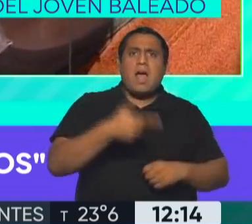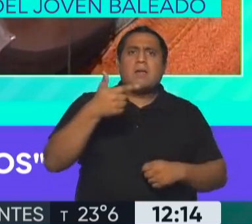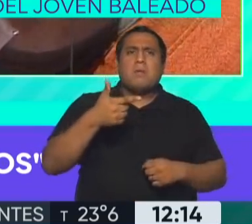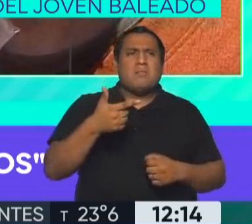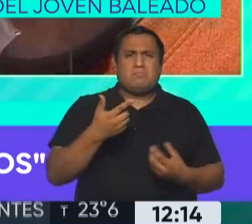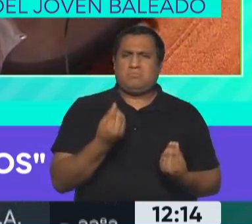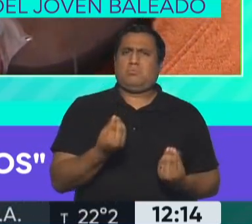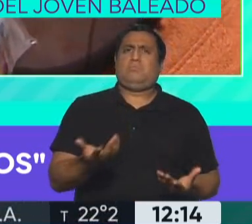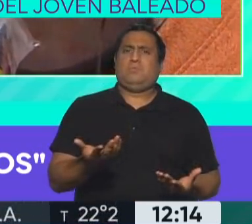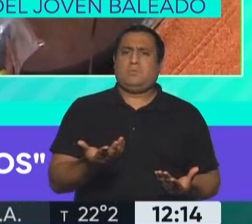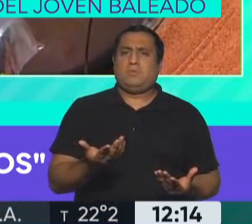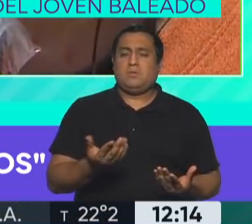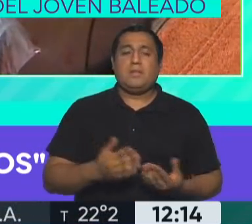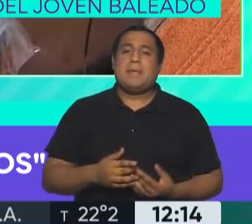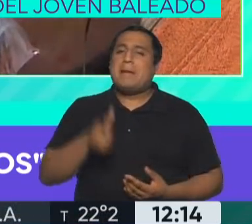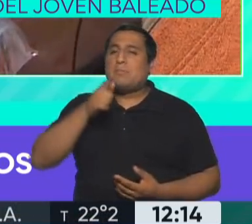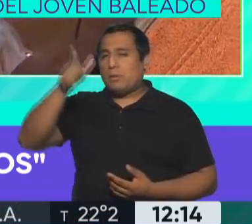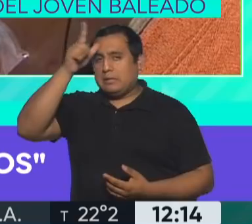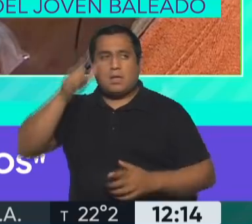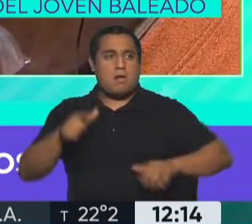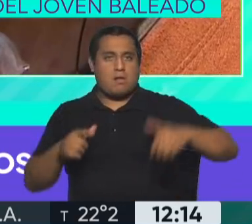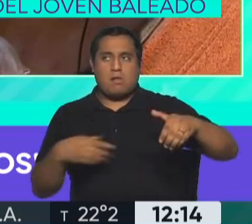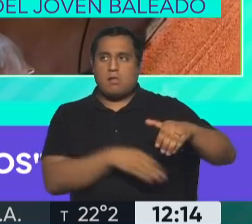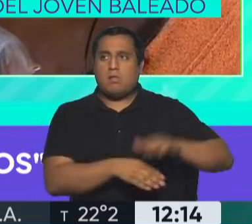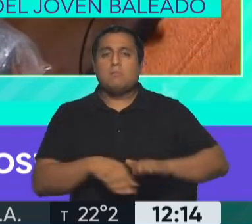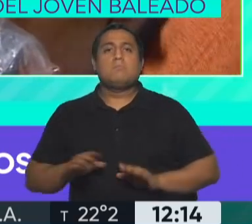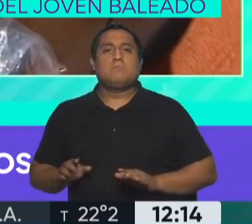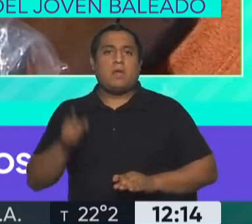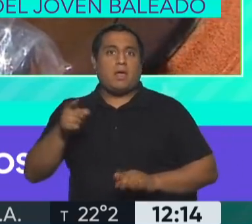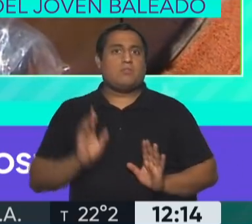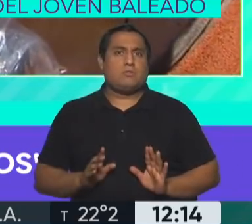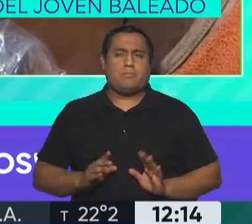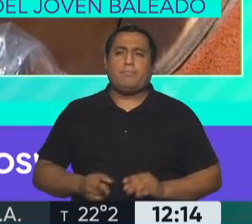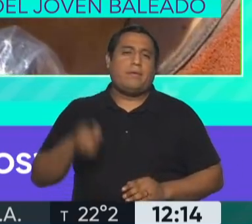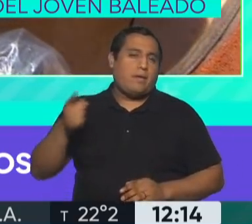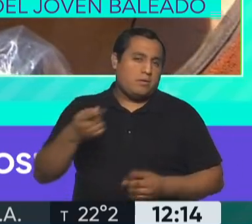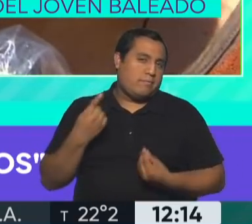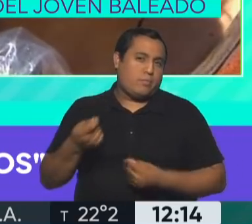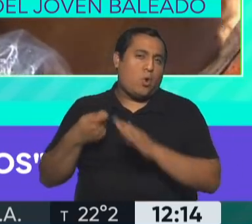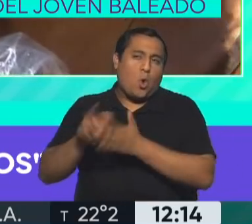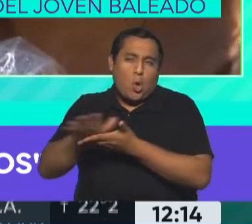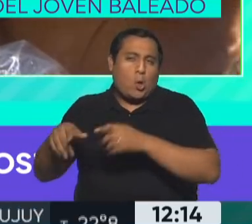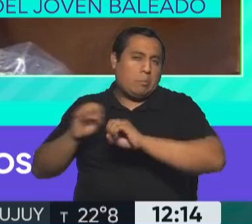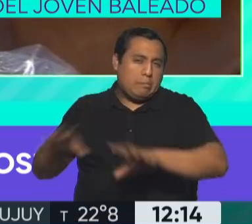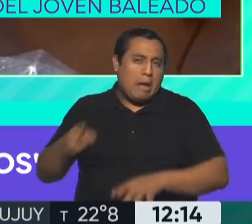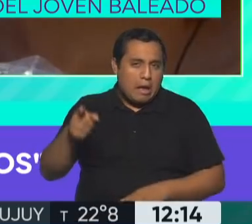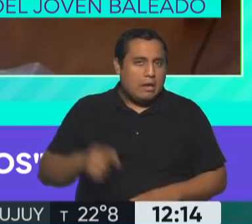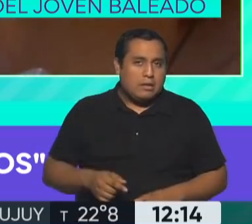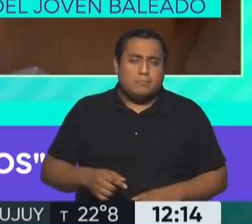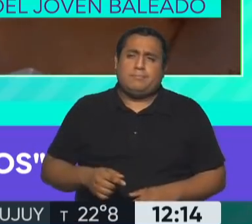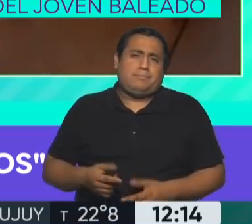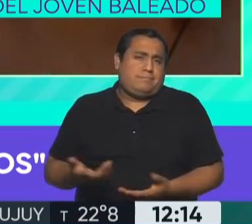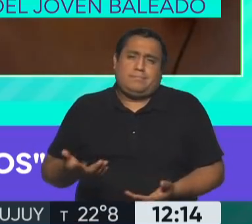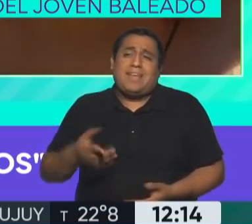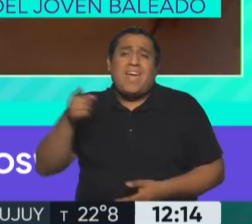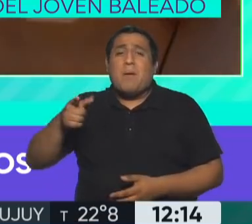amigos? Es implantada por la policía, ¿por quién va a ser? Si son unos corruptos. Esto es de acá a la China,